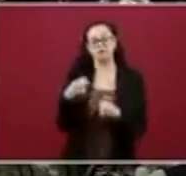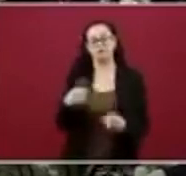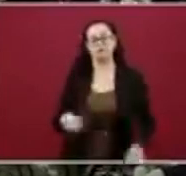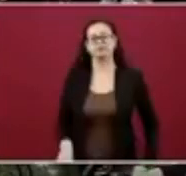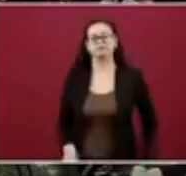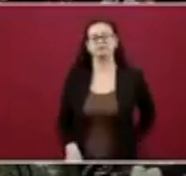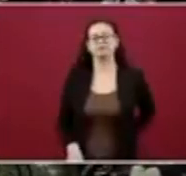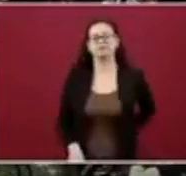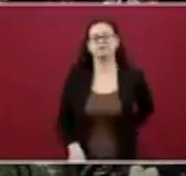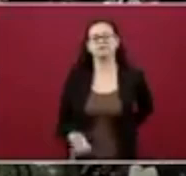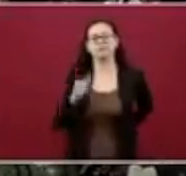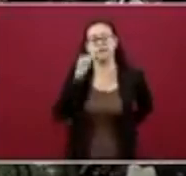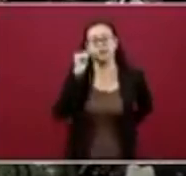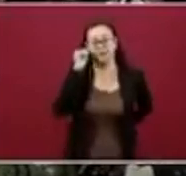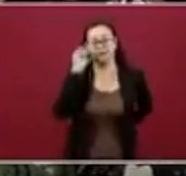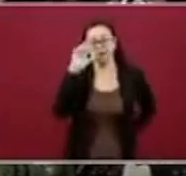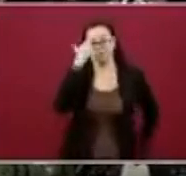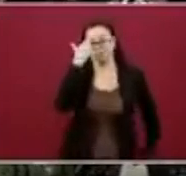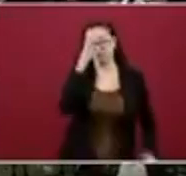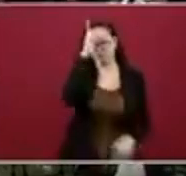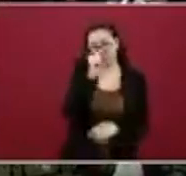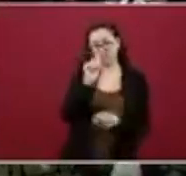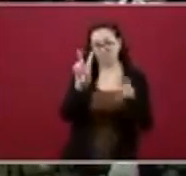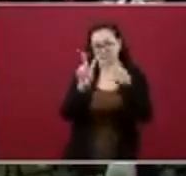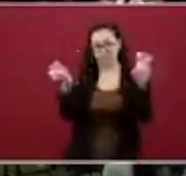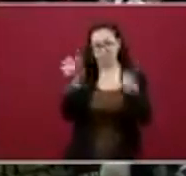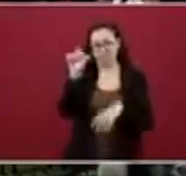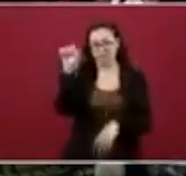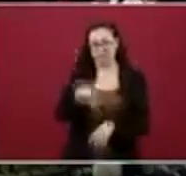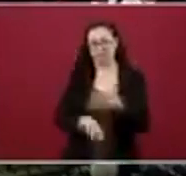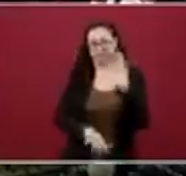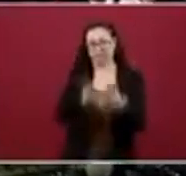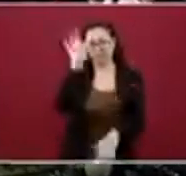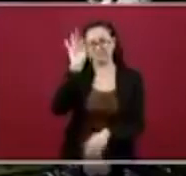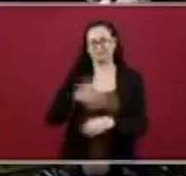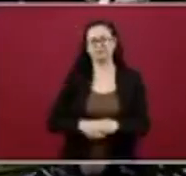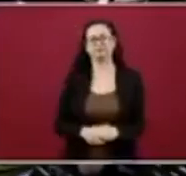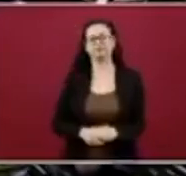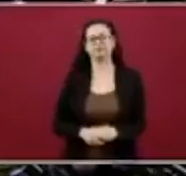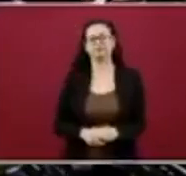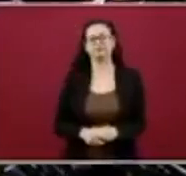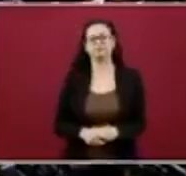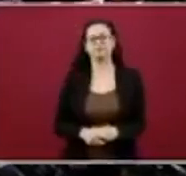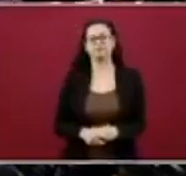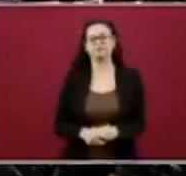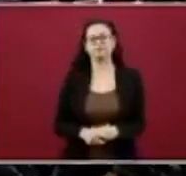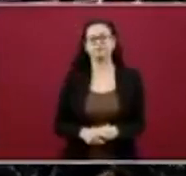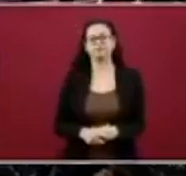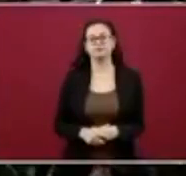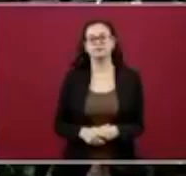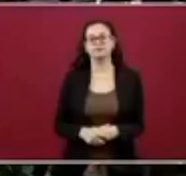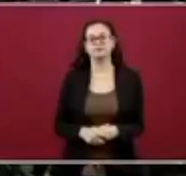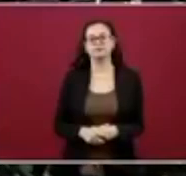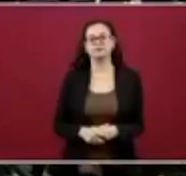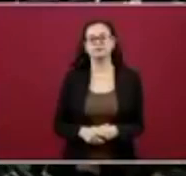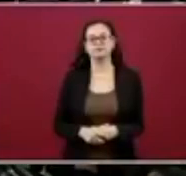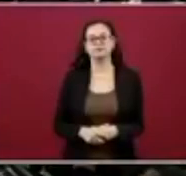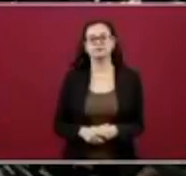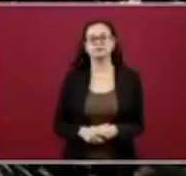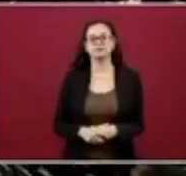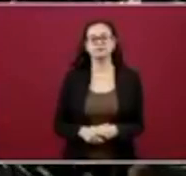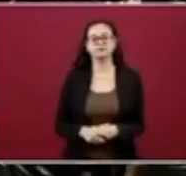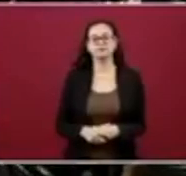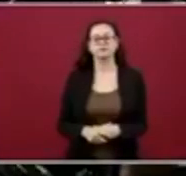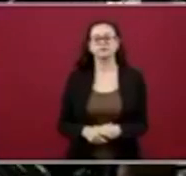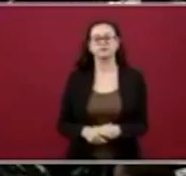El presidente Andrés Manuel López Obrador anunció este 15 de febrero un programa para apoyar a Petróleos Mexicanos y fortalecer la política de